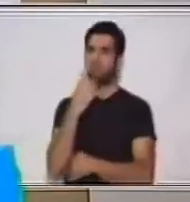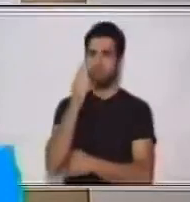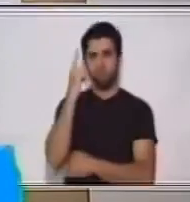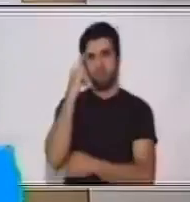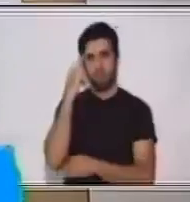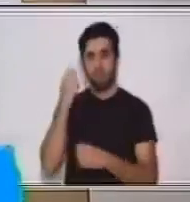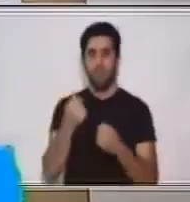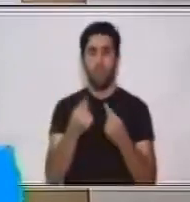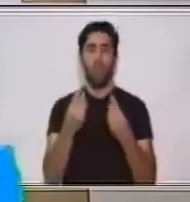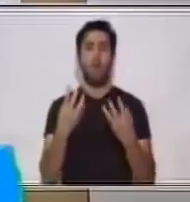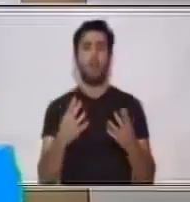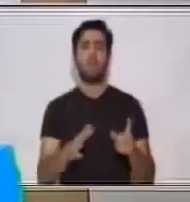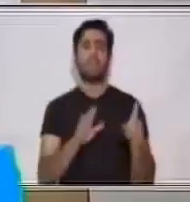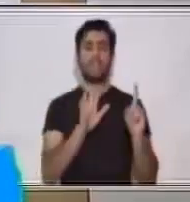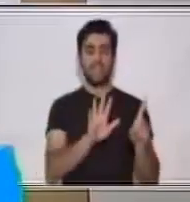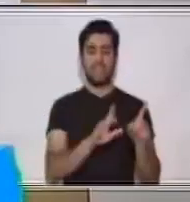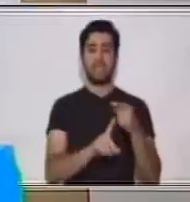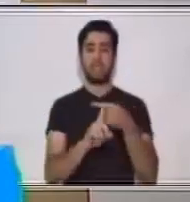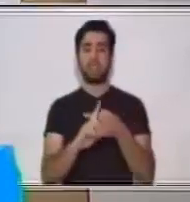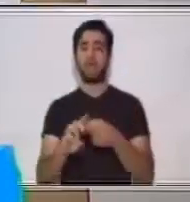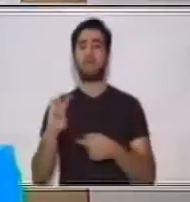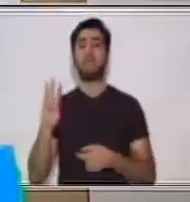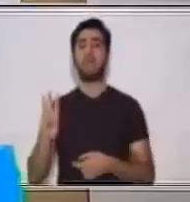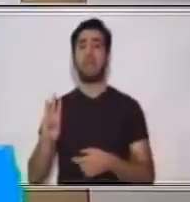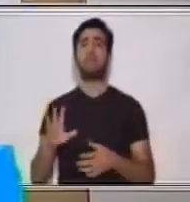numérica. 6 más 3.